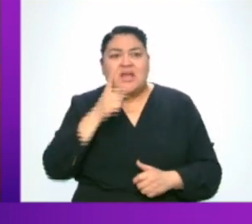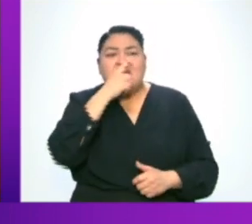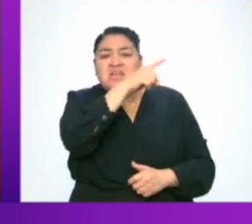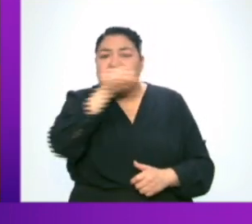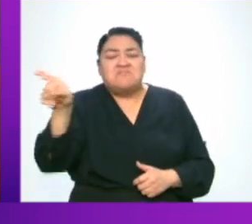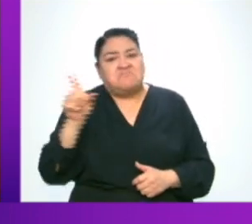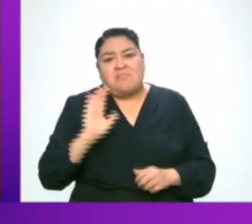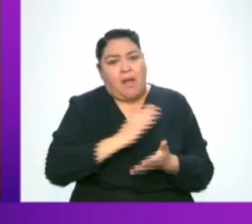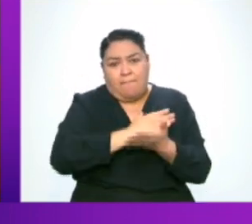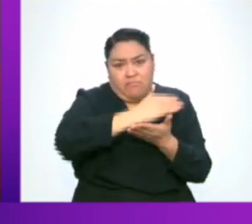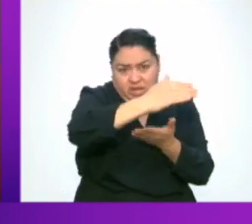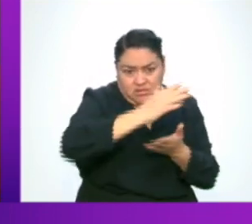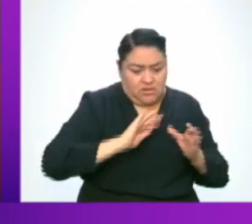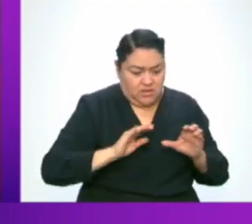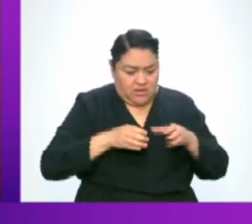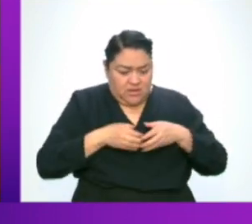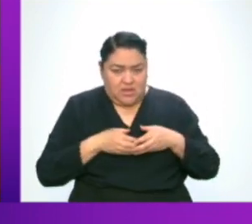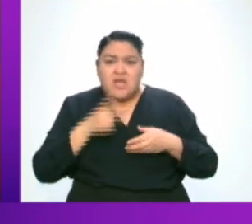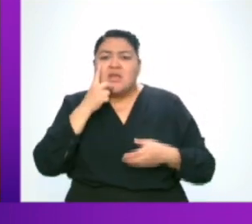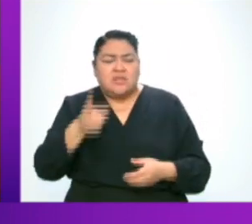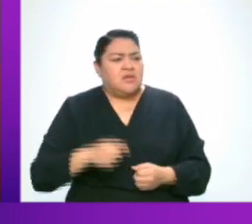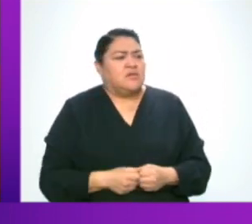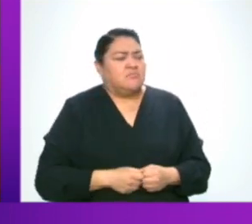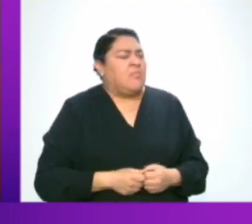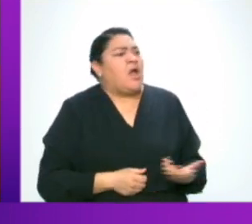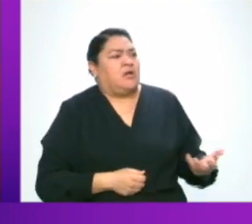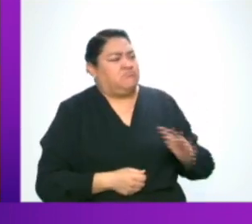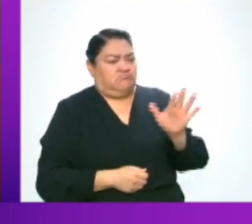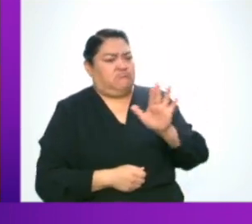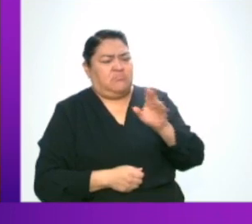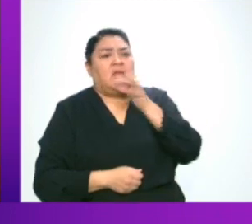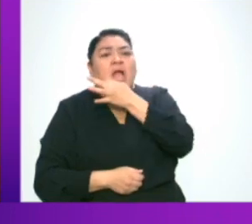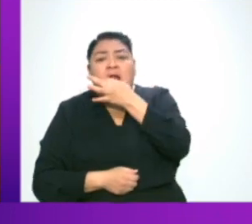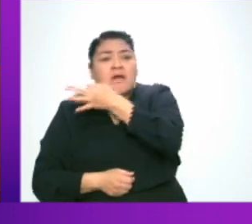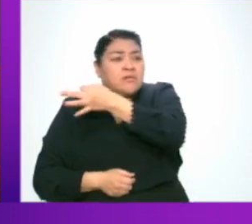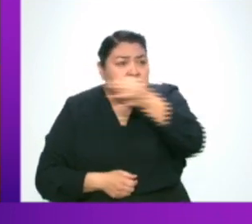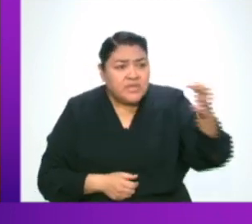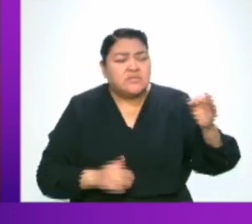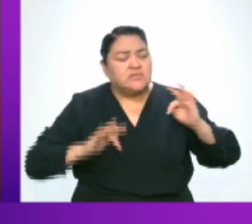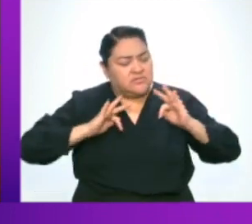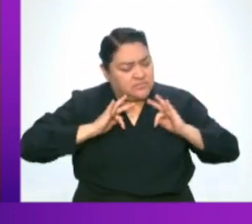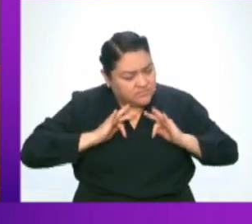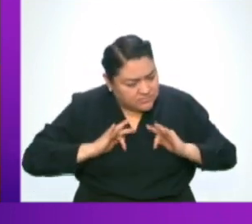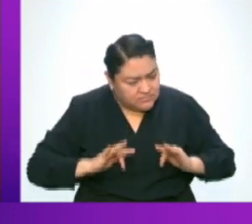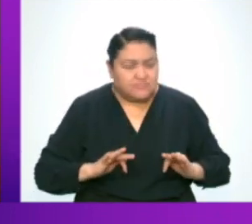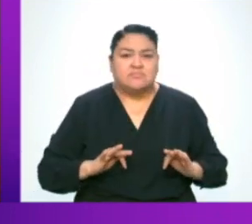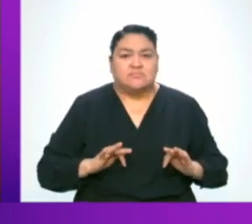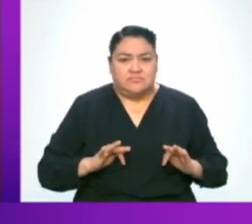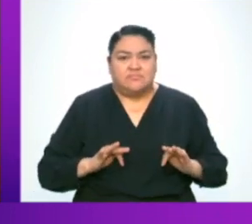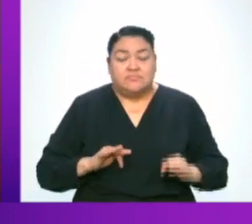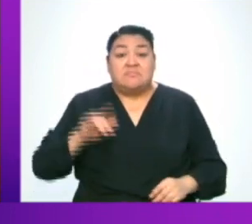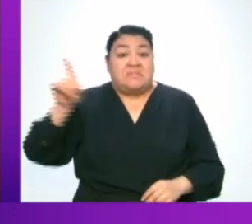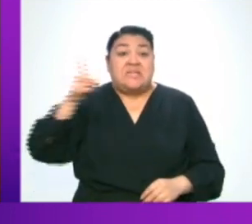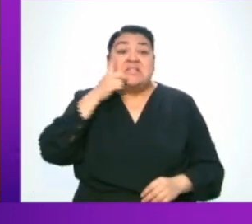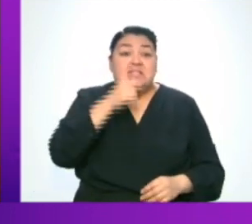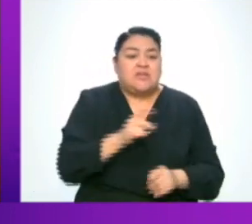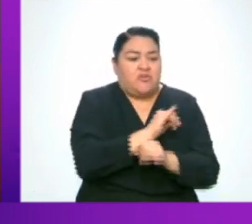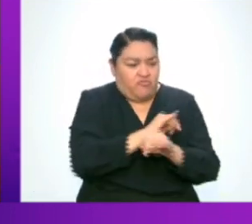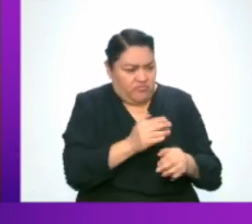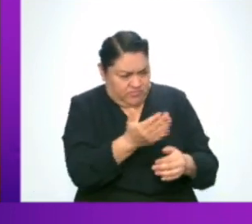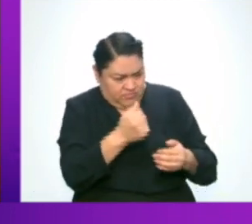ni la temían este también dijo que que les externamos calma eh nos pidió algunos